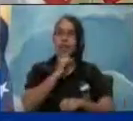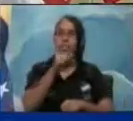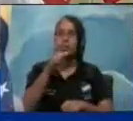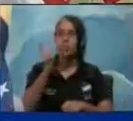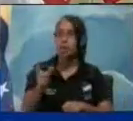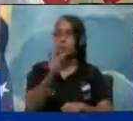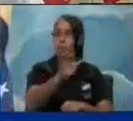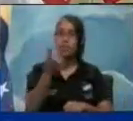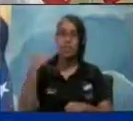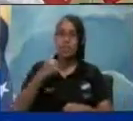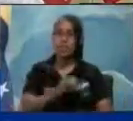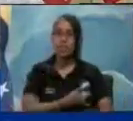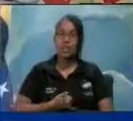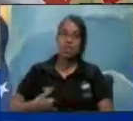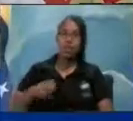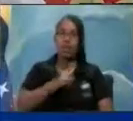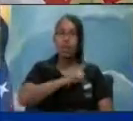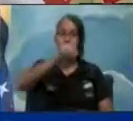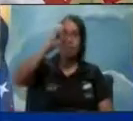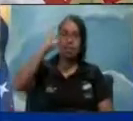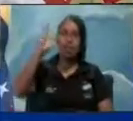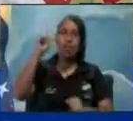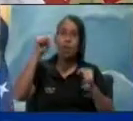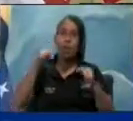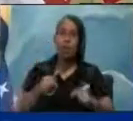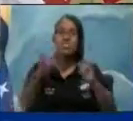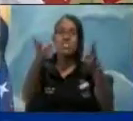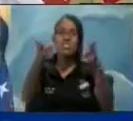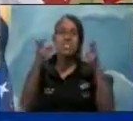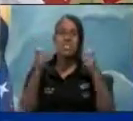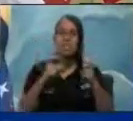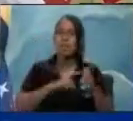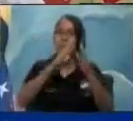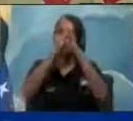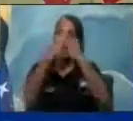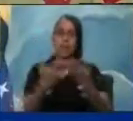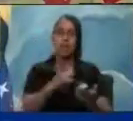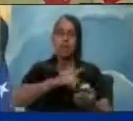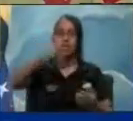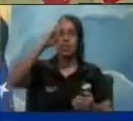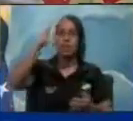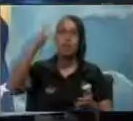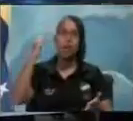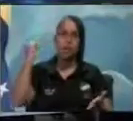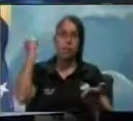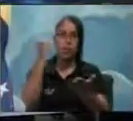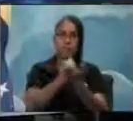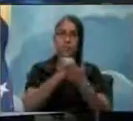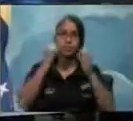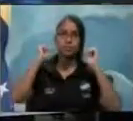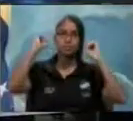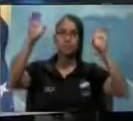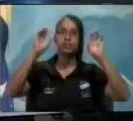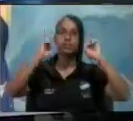que tiene hambre de Dios, pues hoy recibirá palabra de Dios. Así es.